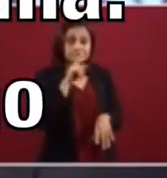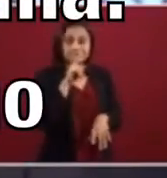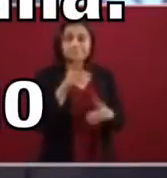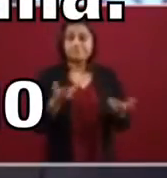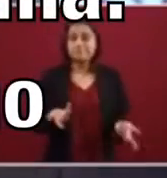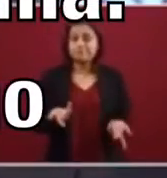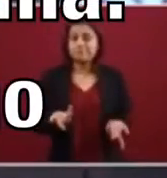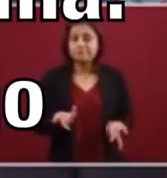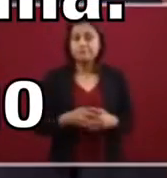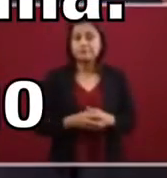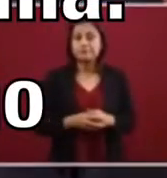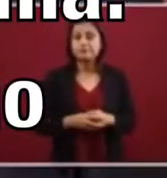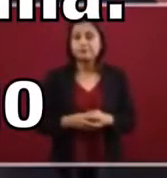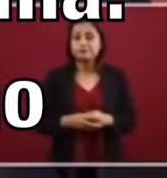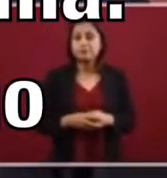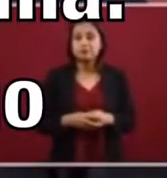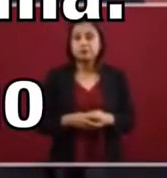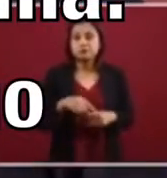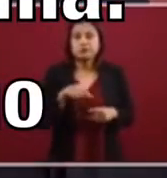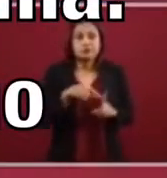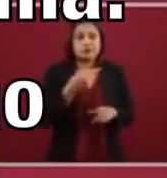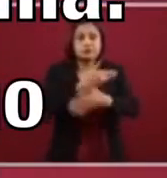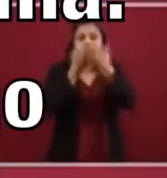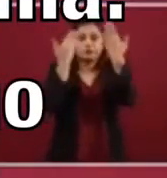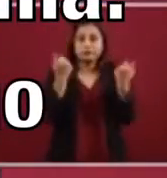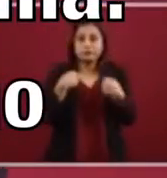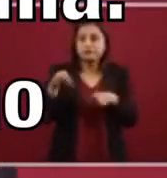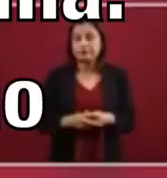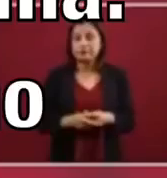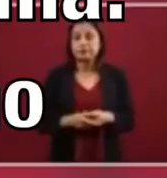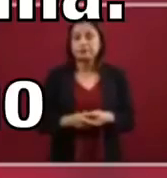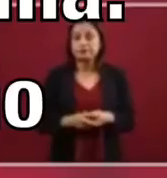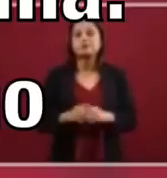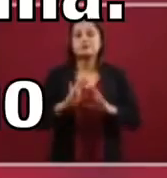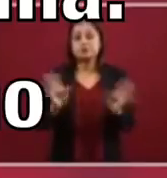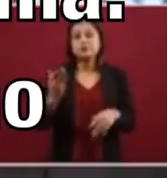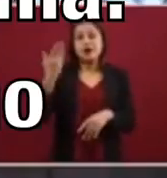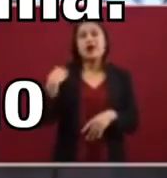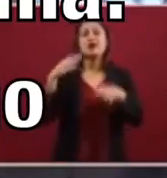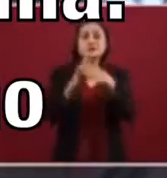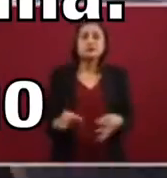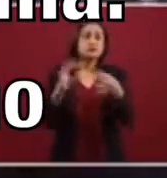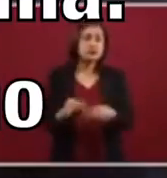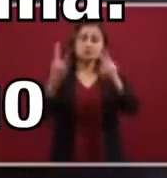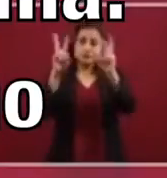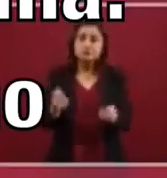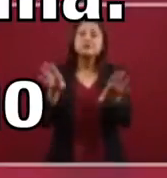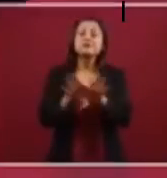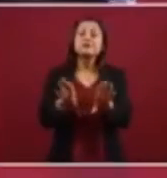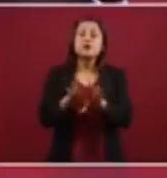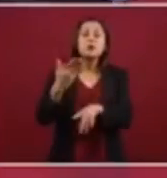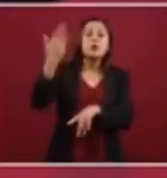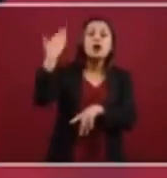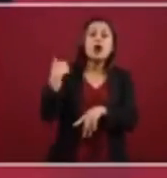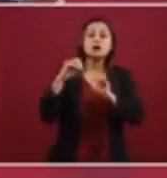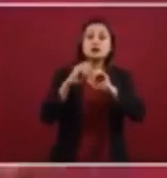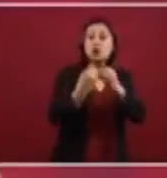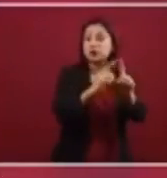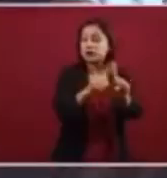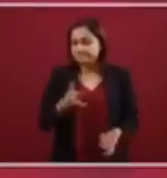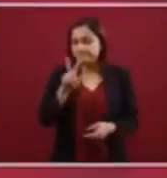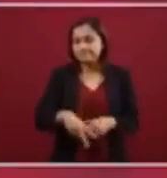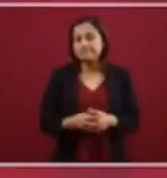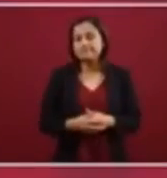nada, se sabía, a nadie se castigaba. Ya hemos hablado del tema, cómo fueron creando todos estos organismos para